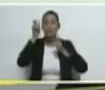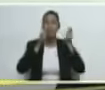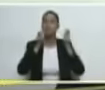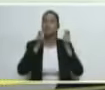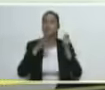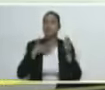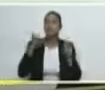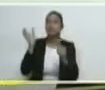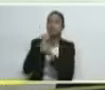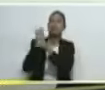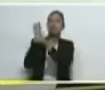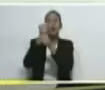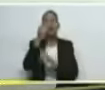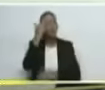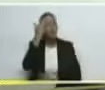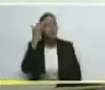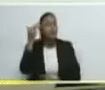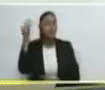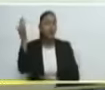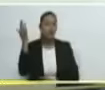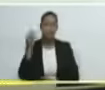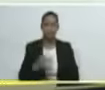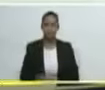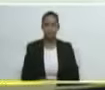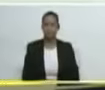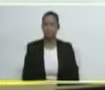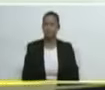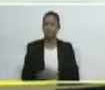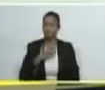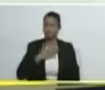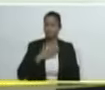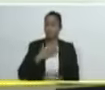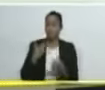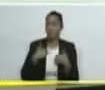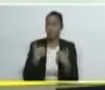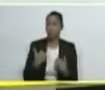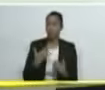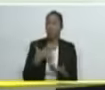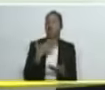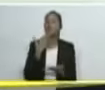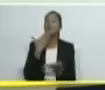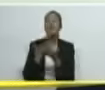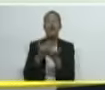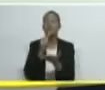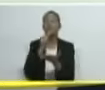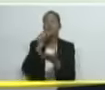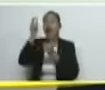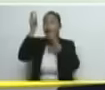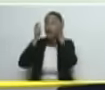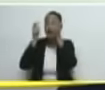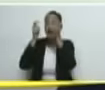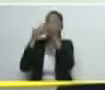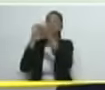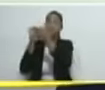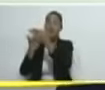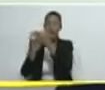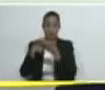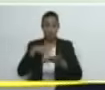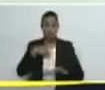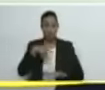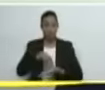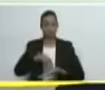de la persona por la cual nosotros estamos aquí. Aquí estamos nosotros, gracias al comandante Chávez, gracias al comandante